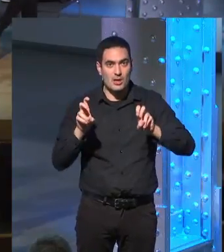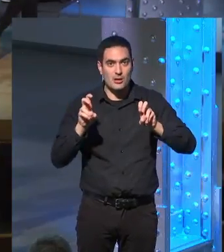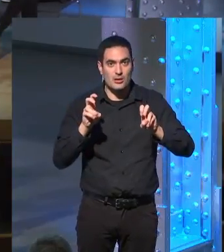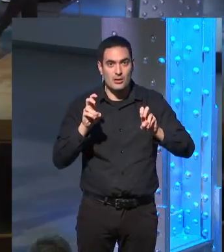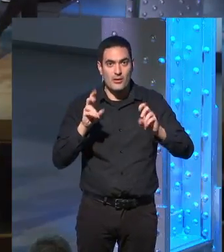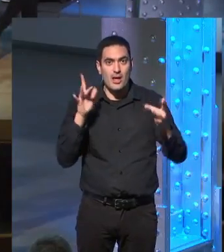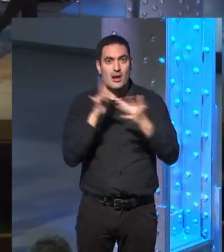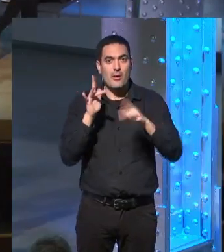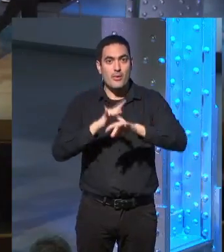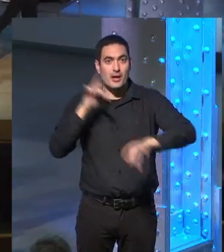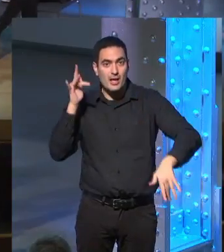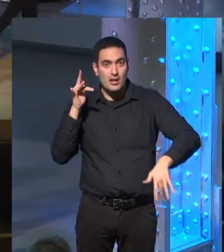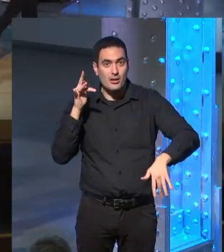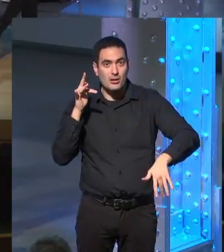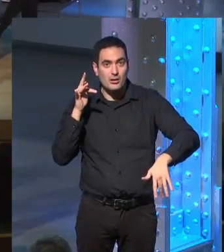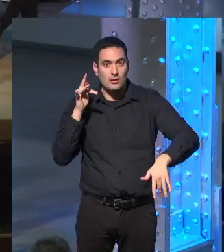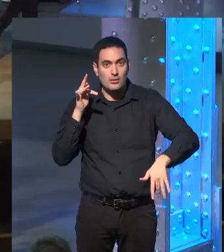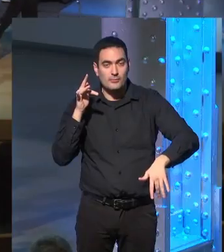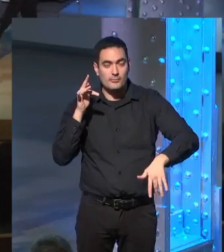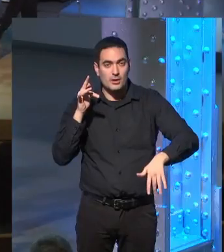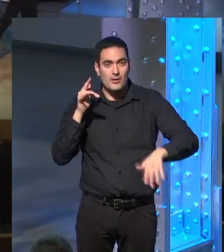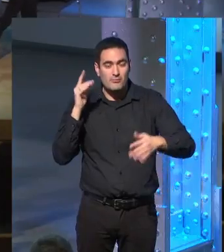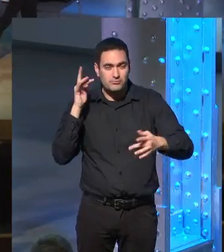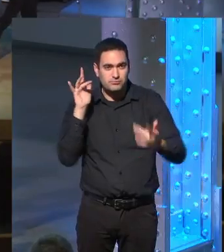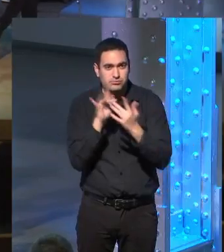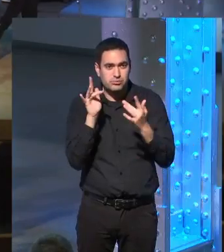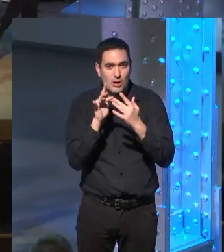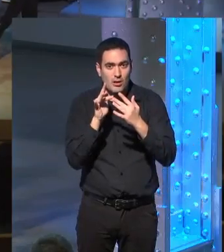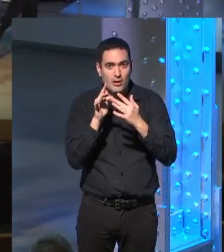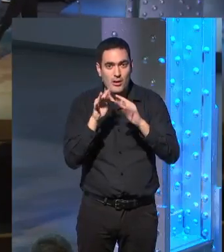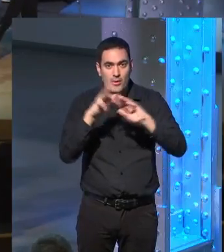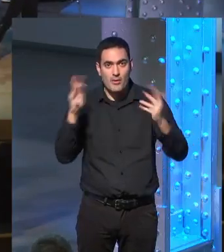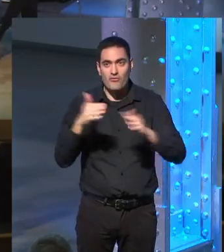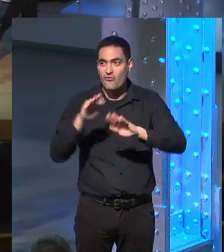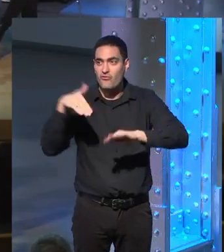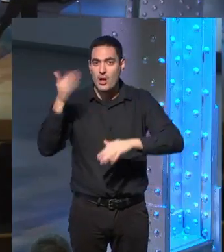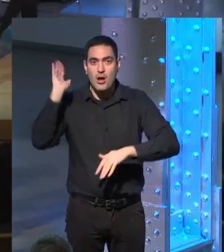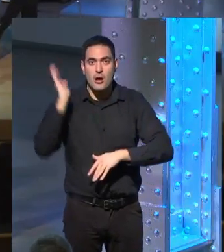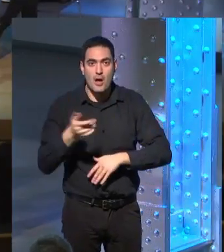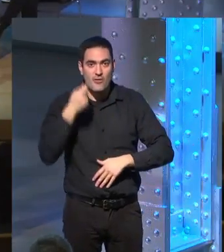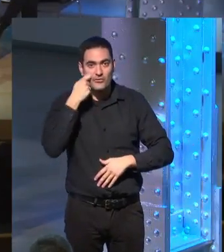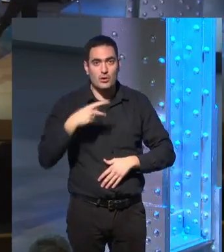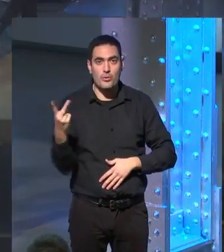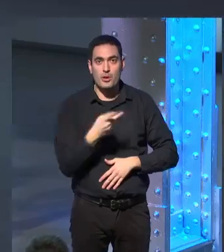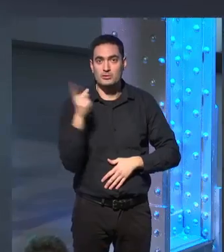relaciones digitales está afectando a sus relaciones offline, a sus relaciones analógicas, físicas?